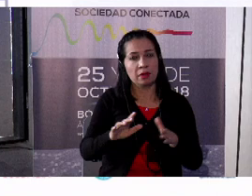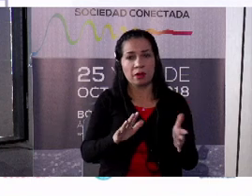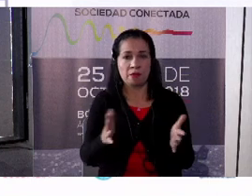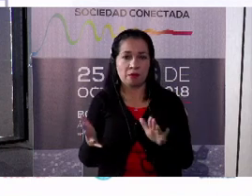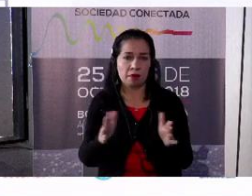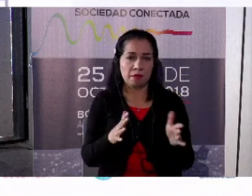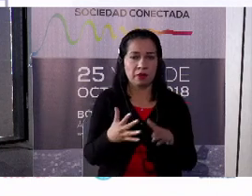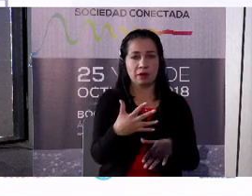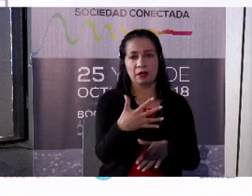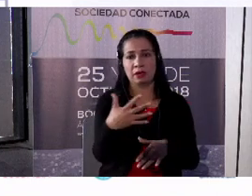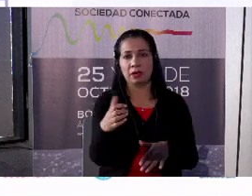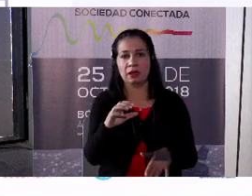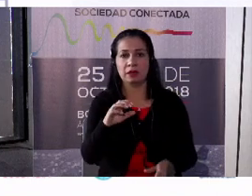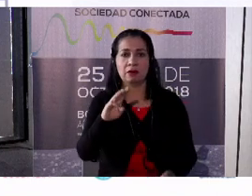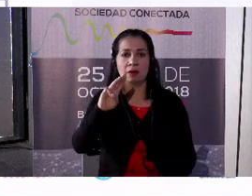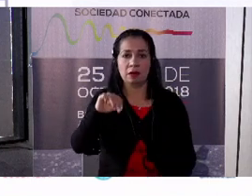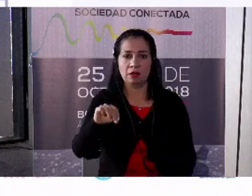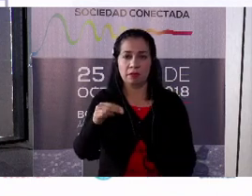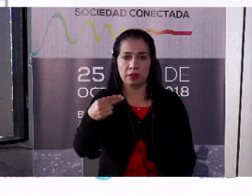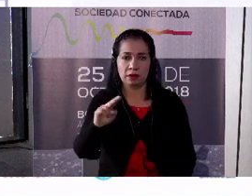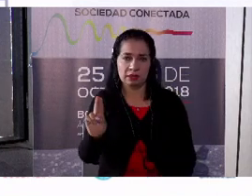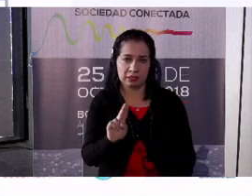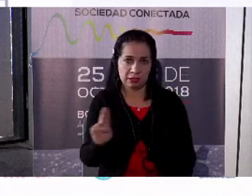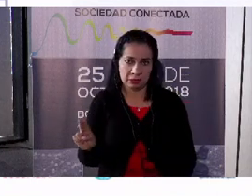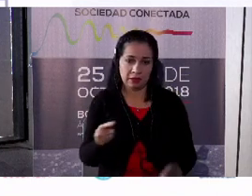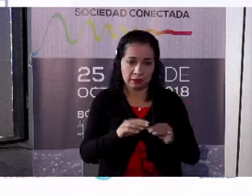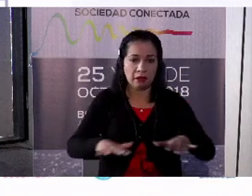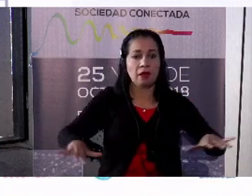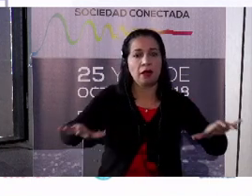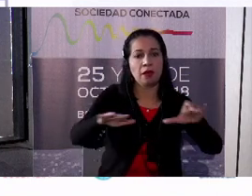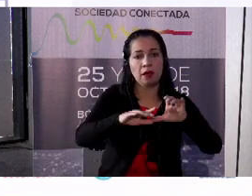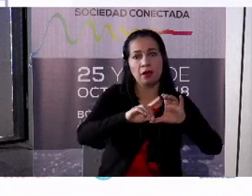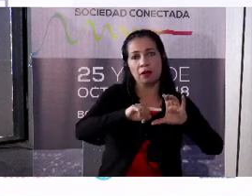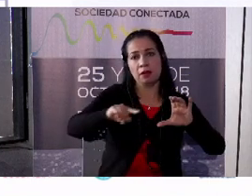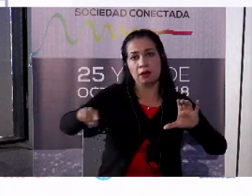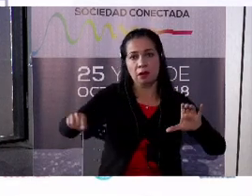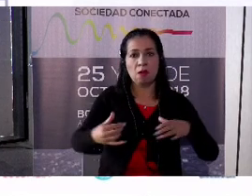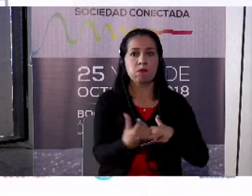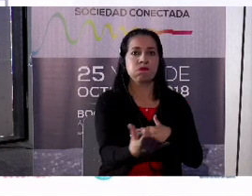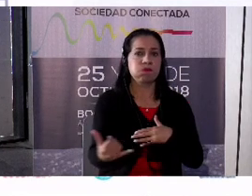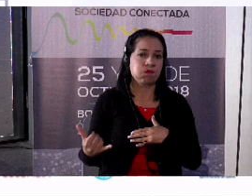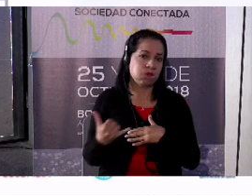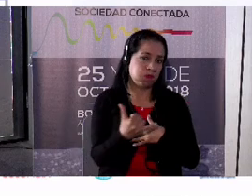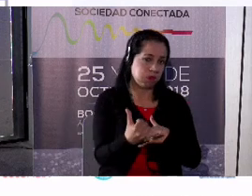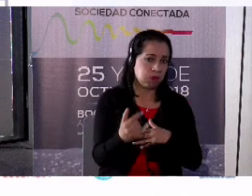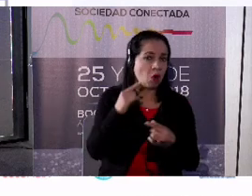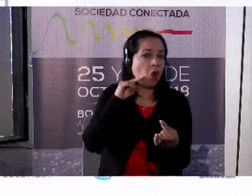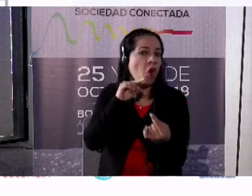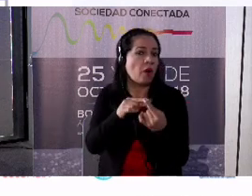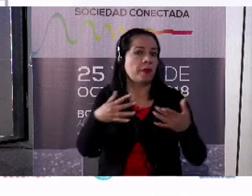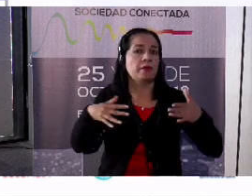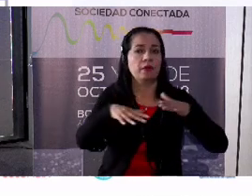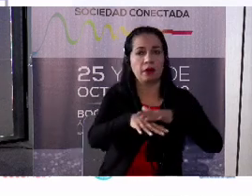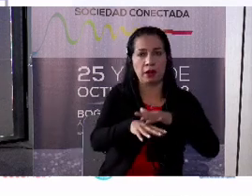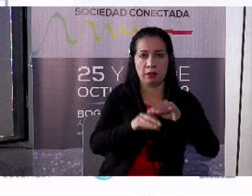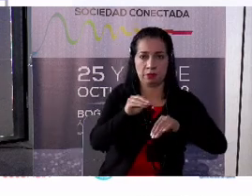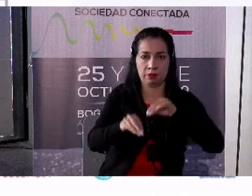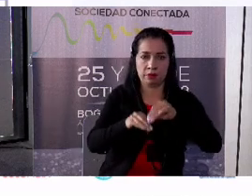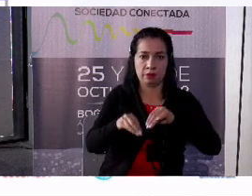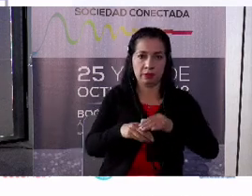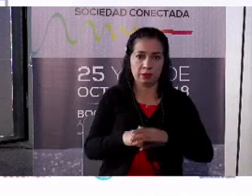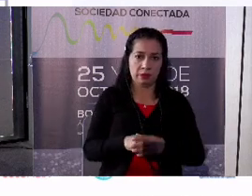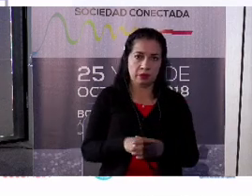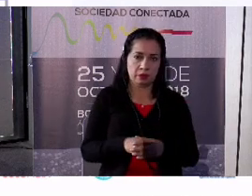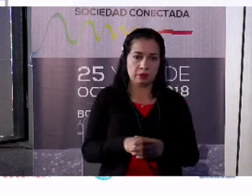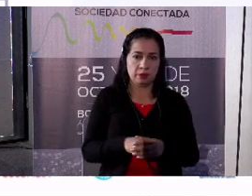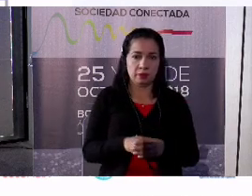500 mhz del espectro disponible para las redes